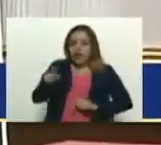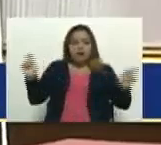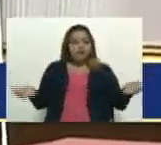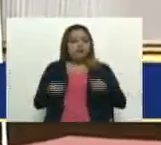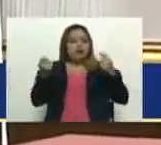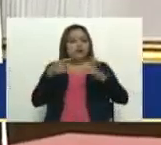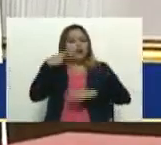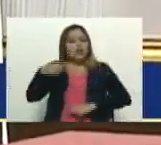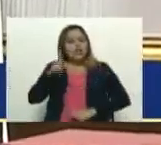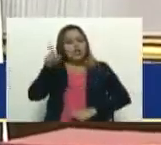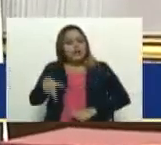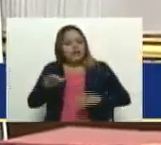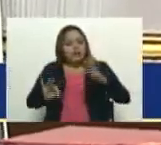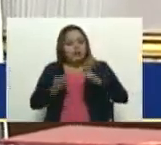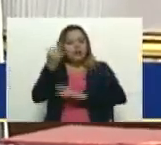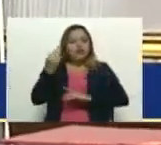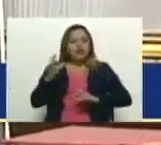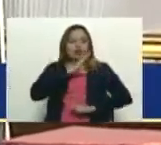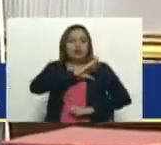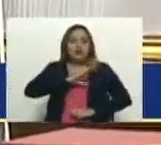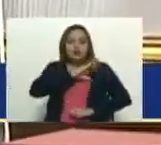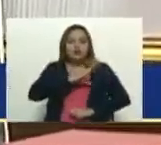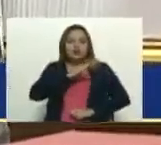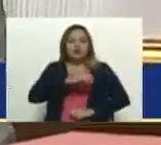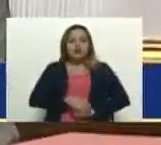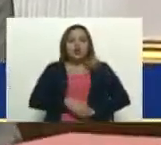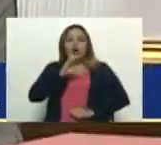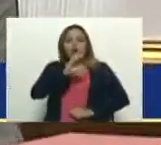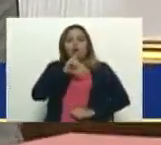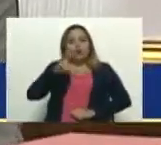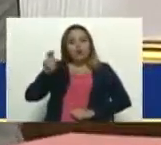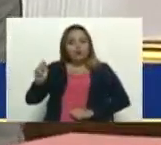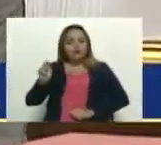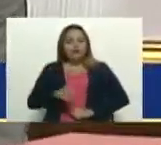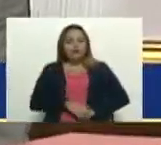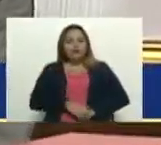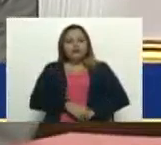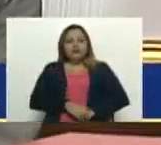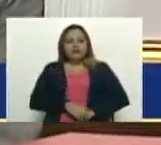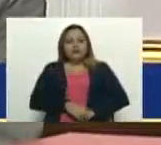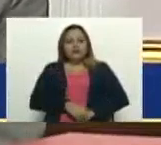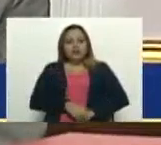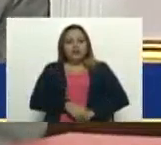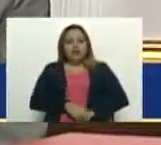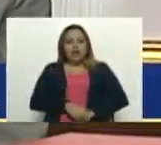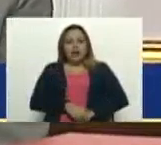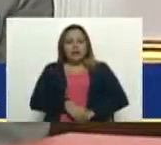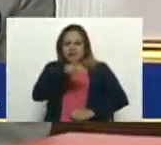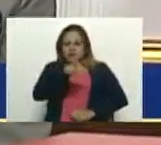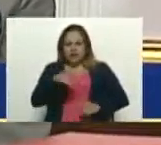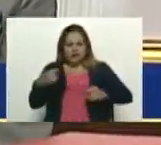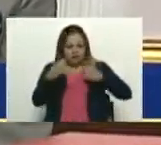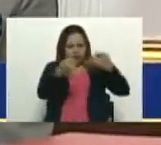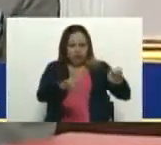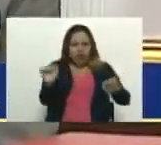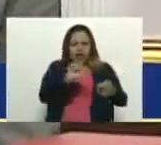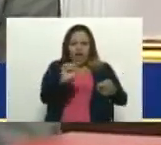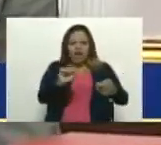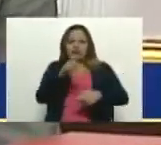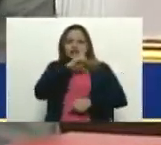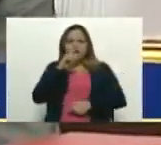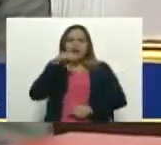línea. Fue fundador de los Comités de Unidad Popular, los CUP. Y entonces, Fran de Armas le prestó el carro a Alí Primera, un Mustang. Y